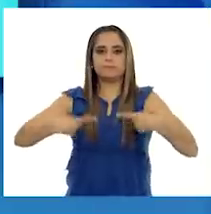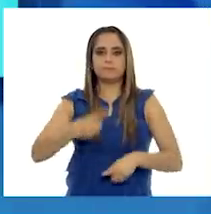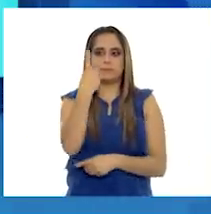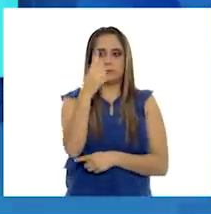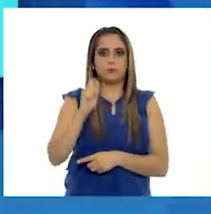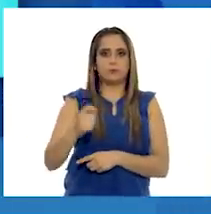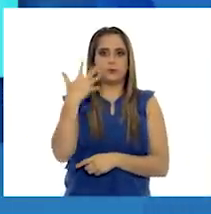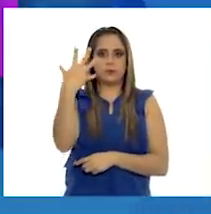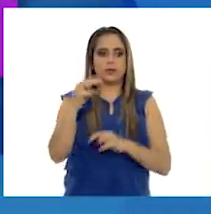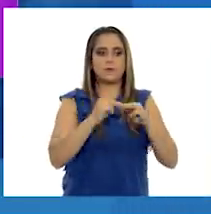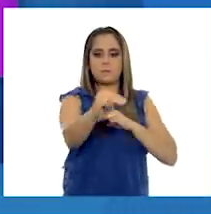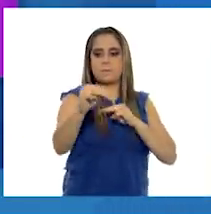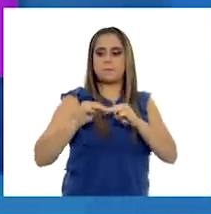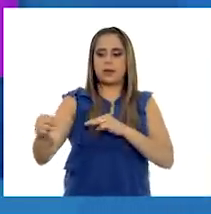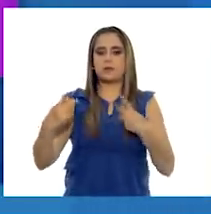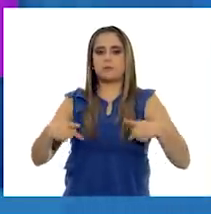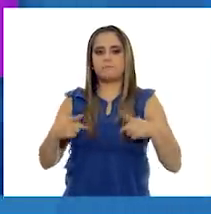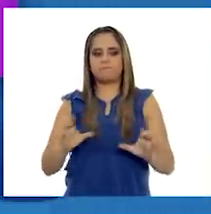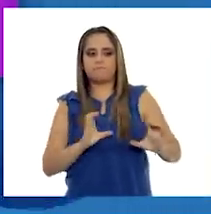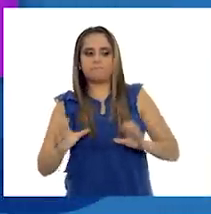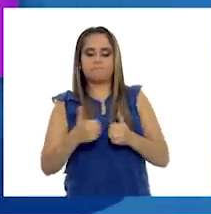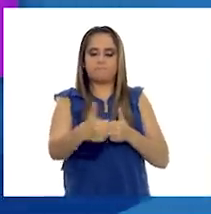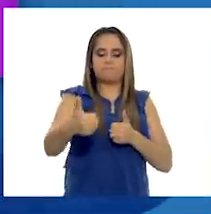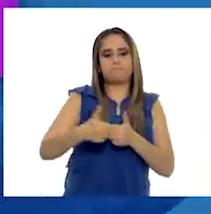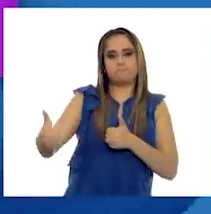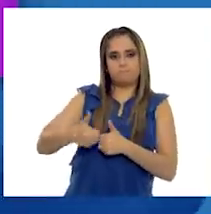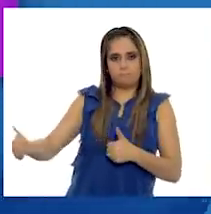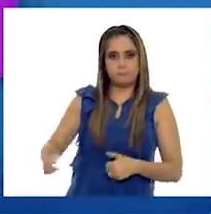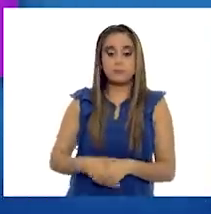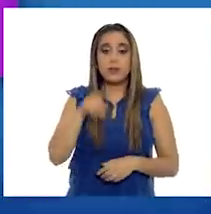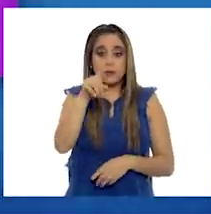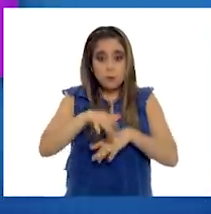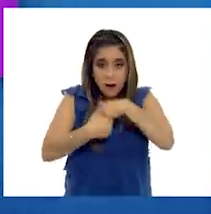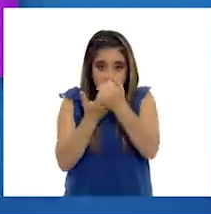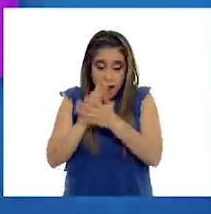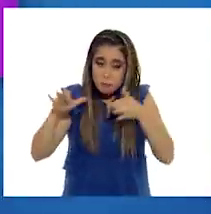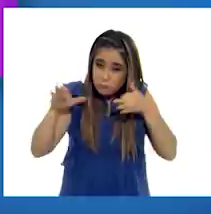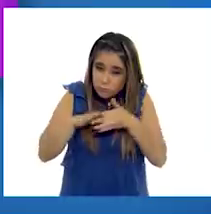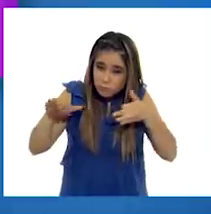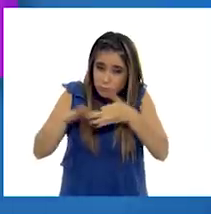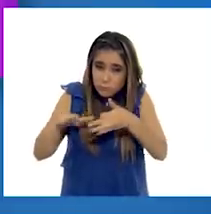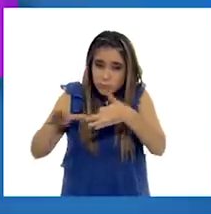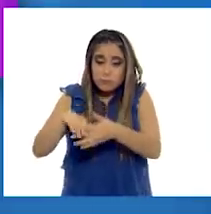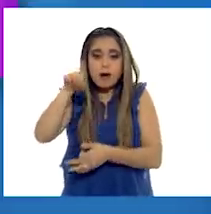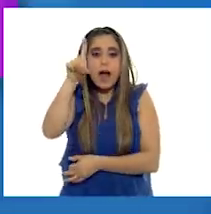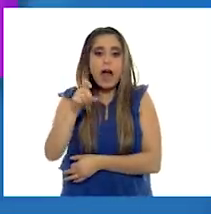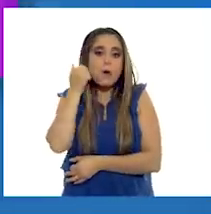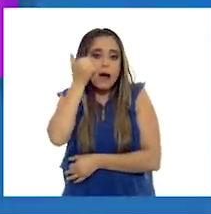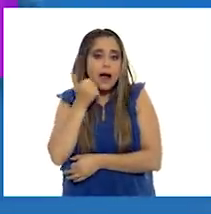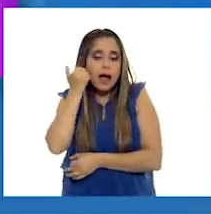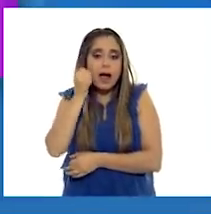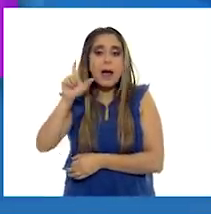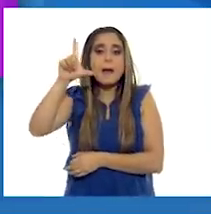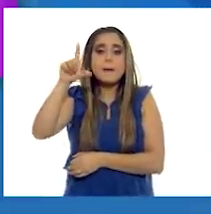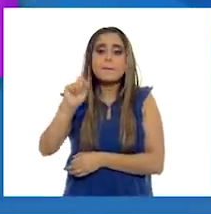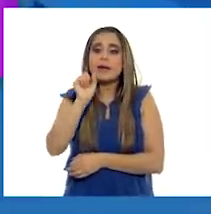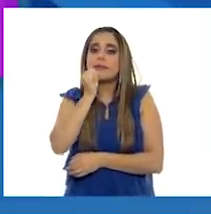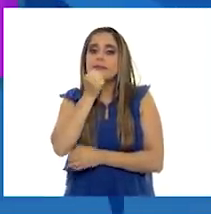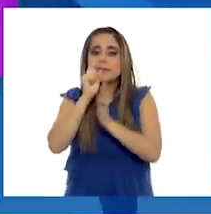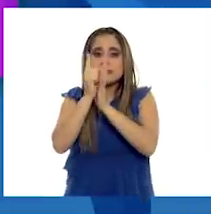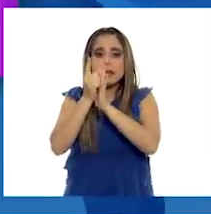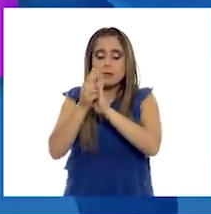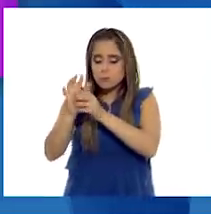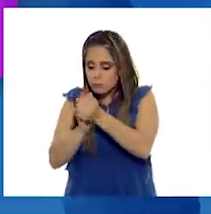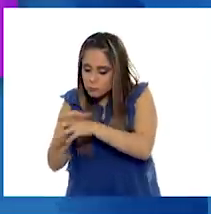1,5 metros entre tú y los demás. Lávate las manos muy seguido con agua y jabón por lo menos durante 20 segundos o